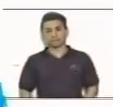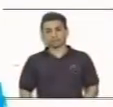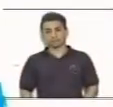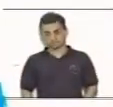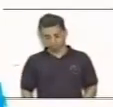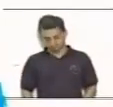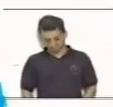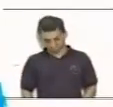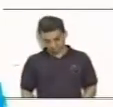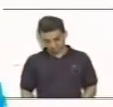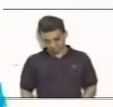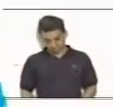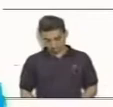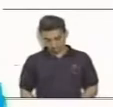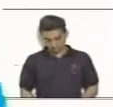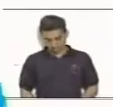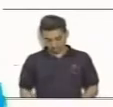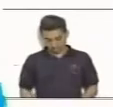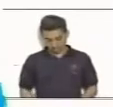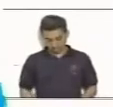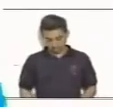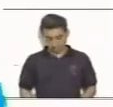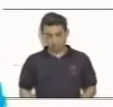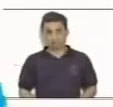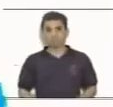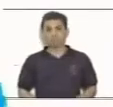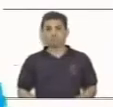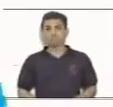diga. ¿Sí?